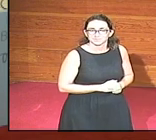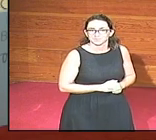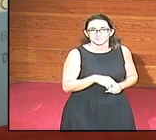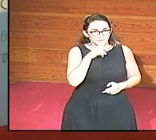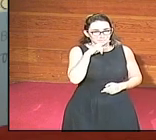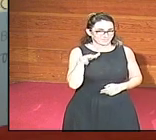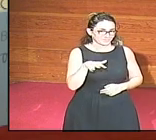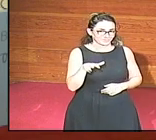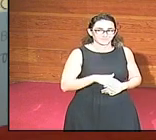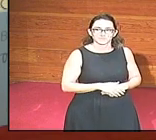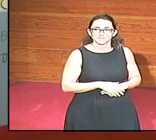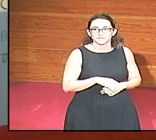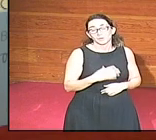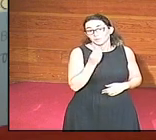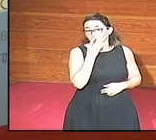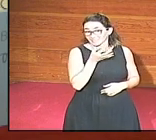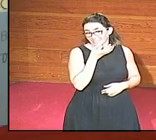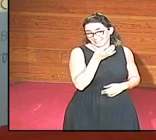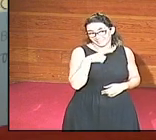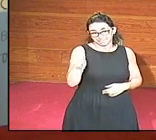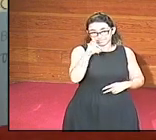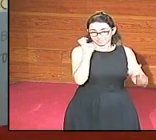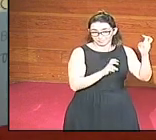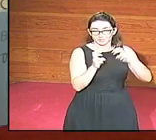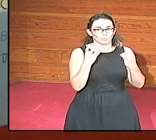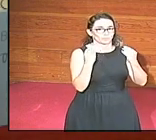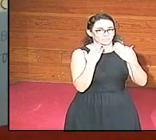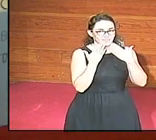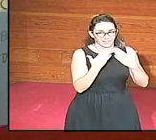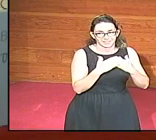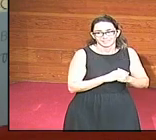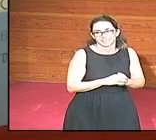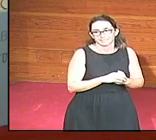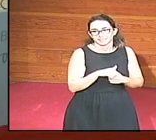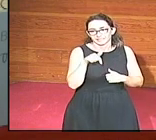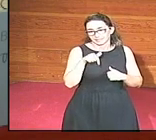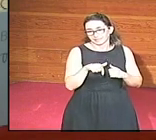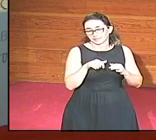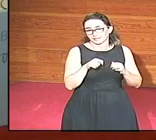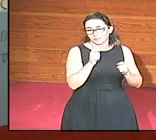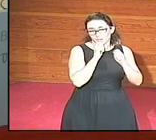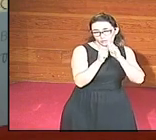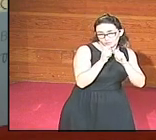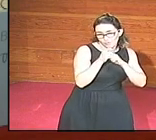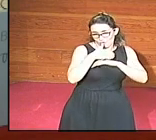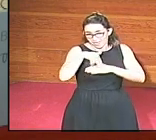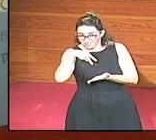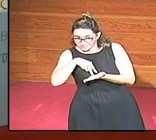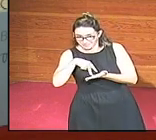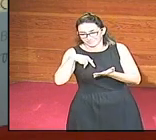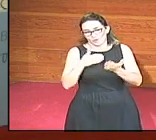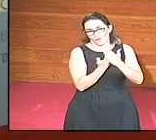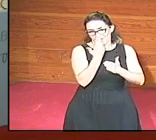Bueno, buenas tardes y gracias por su presencia dentro de las jornadas de periodismo a pie de calle organizadas por el